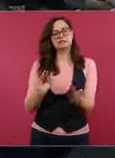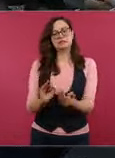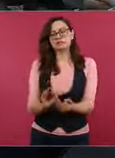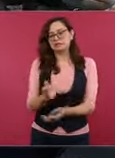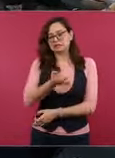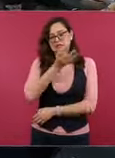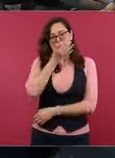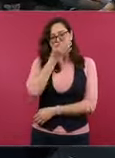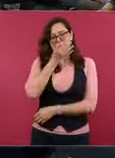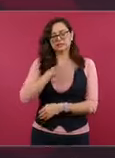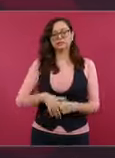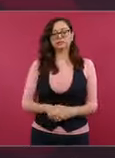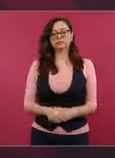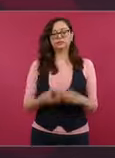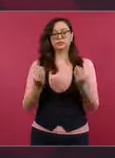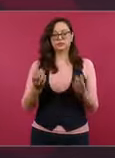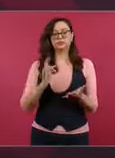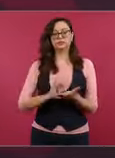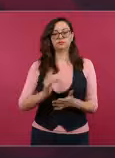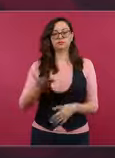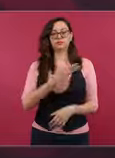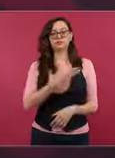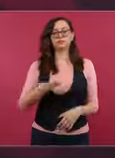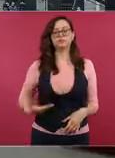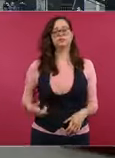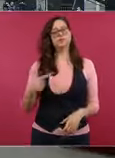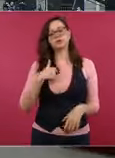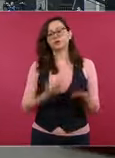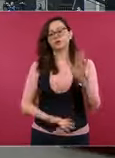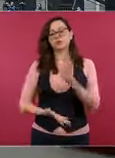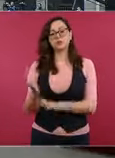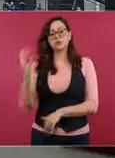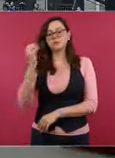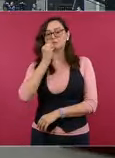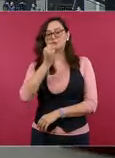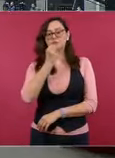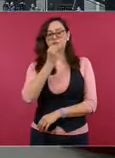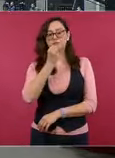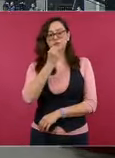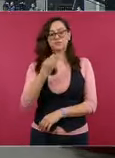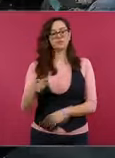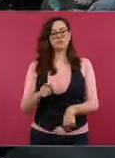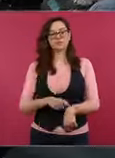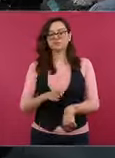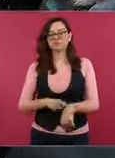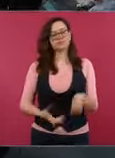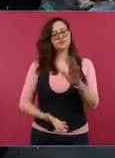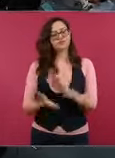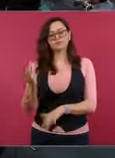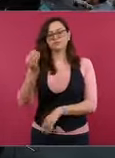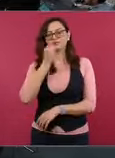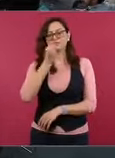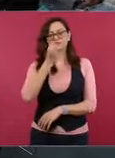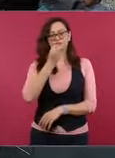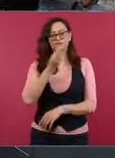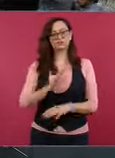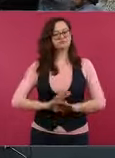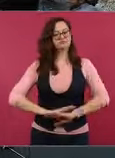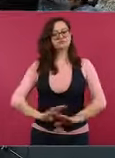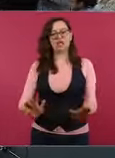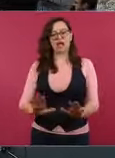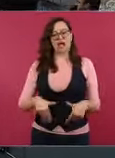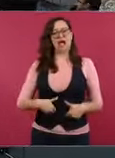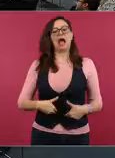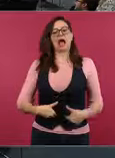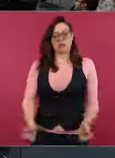Falta poco. Muchas gracias, presidenta. Vámonos a desayunar. Ya, a desayunar. Ya. Ya hay hambre.